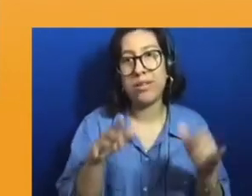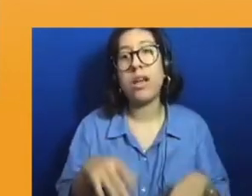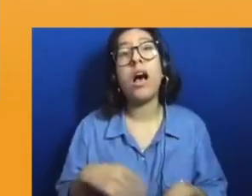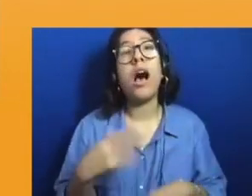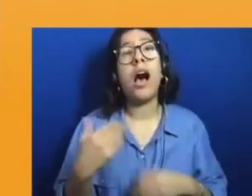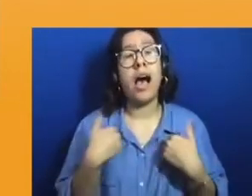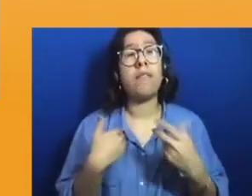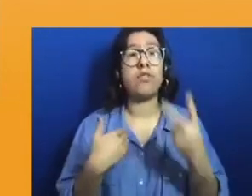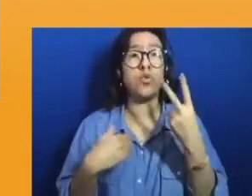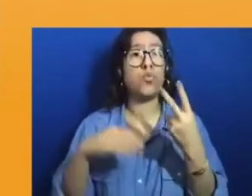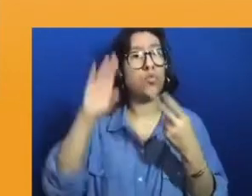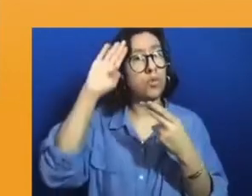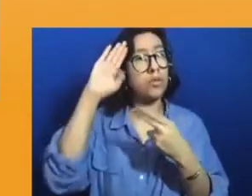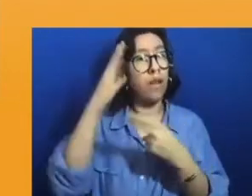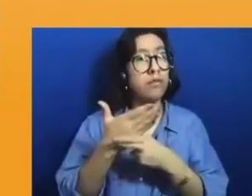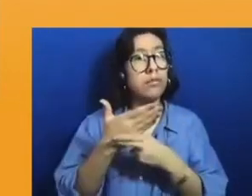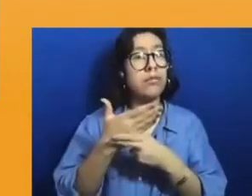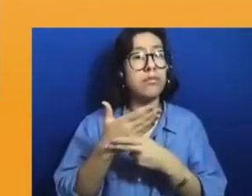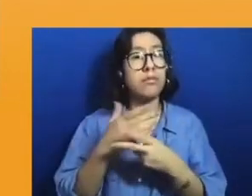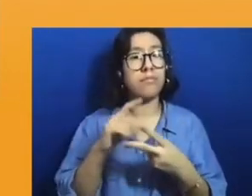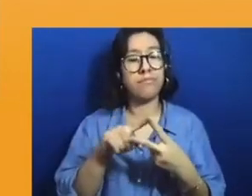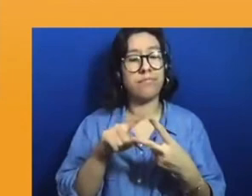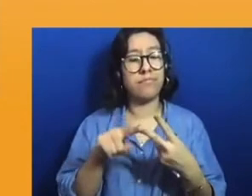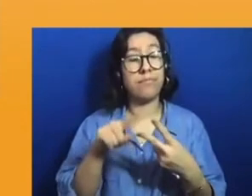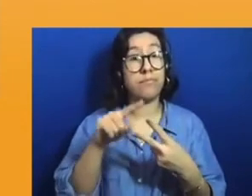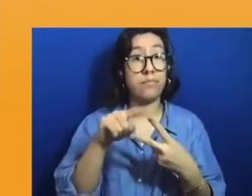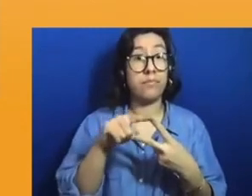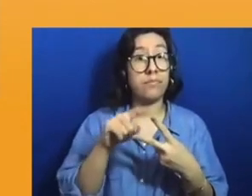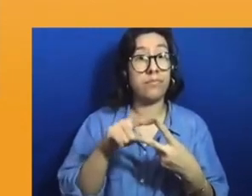dos hijos, el mayor es DJ,